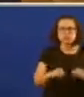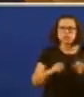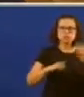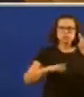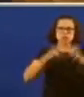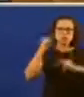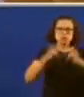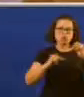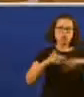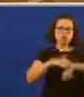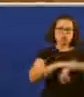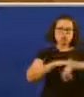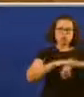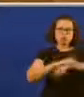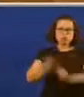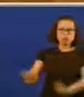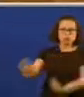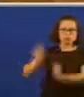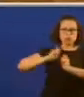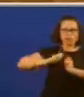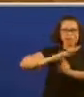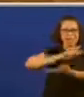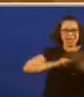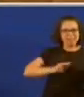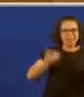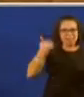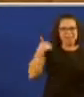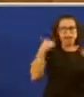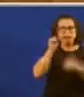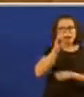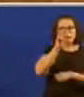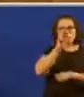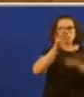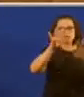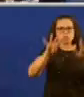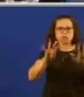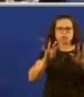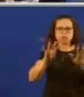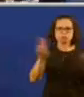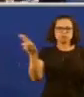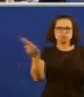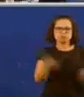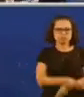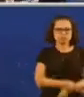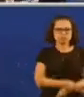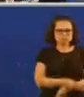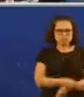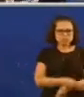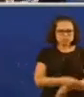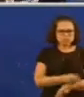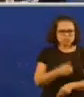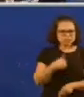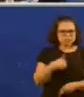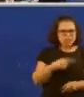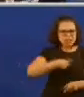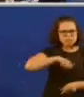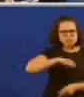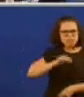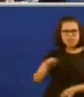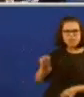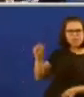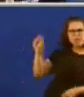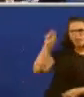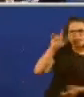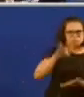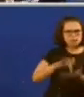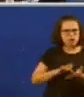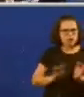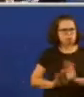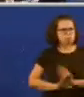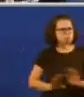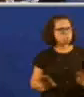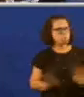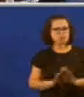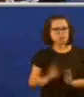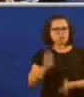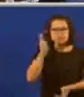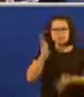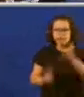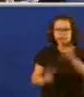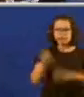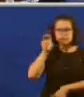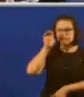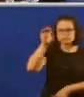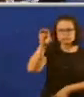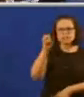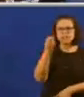traspasar a P9. Pero isto non é o que pasa en todas partes. O PNV 3.380